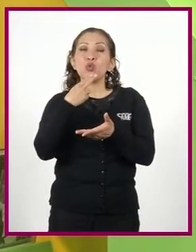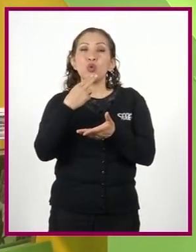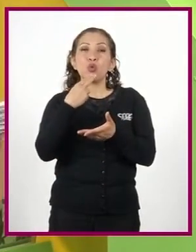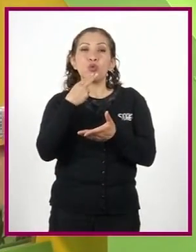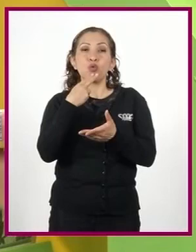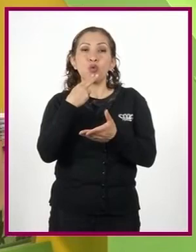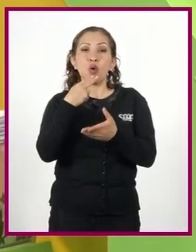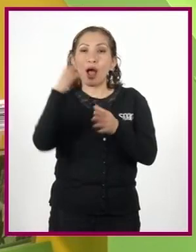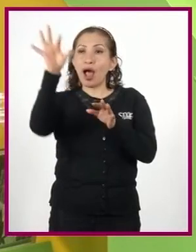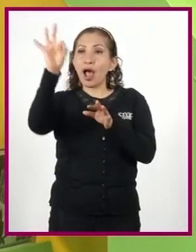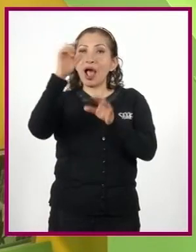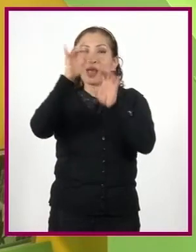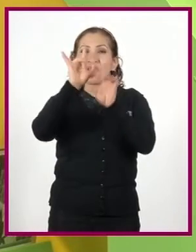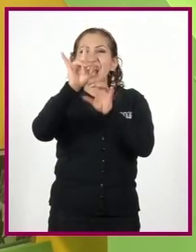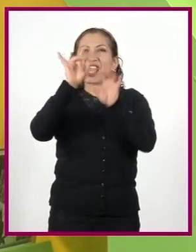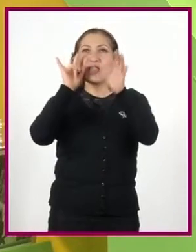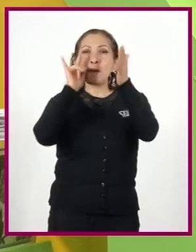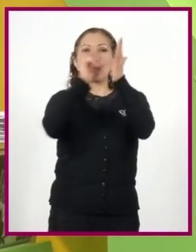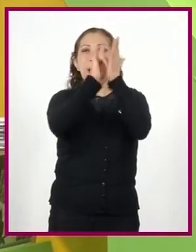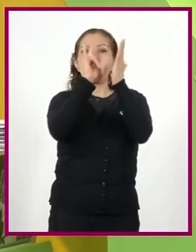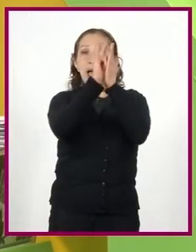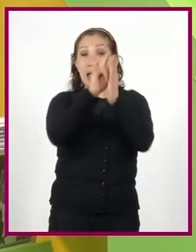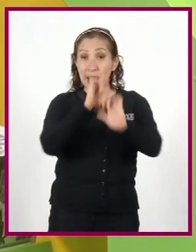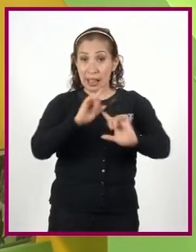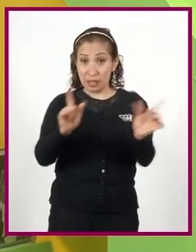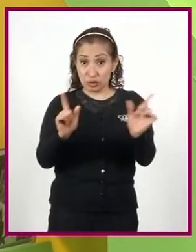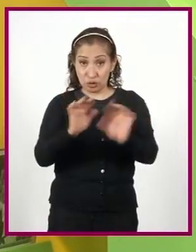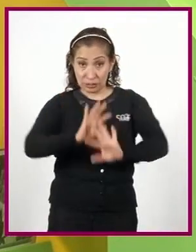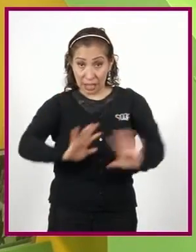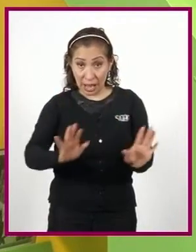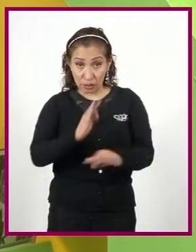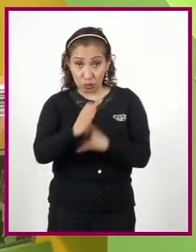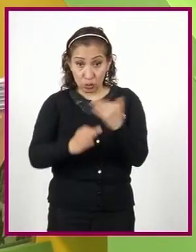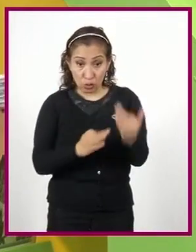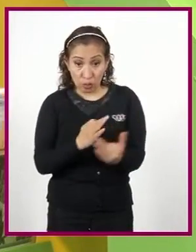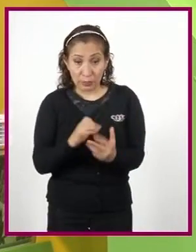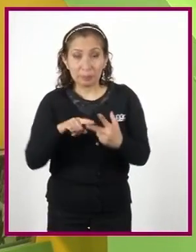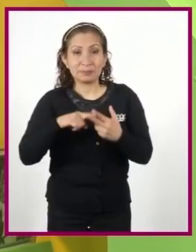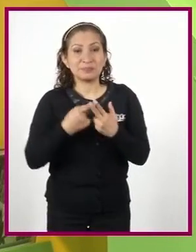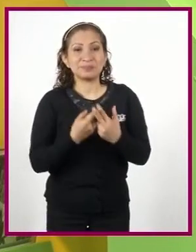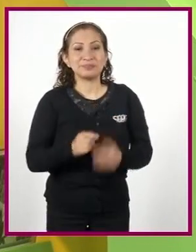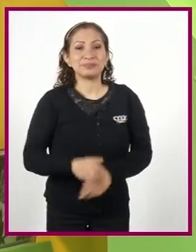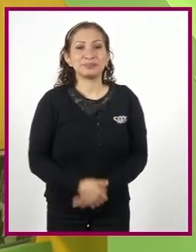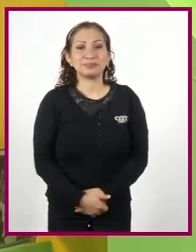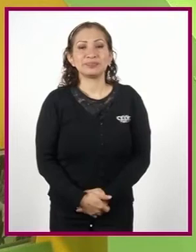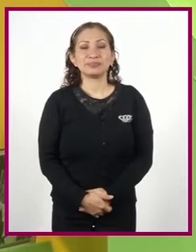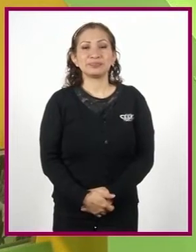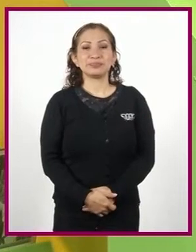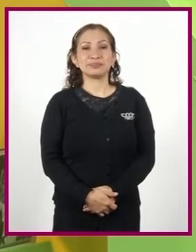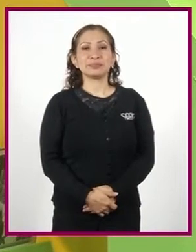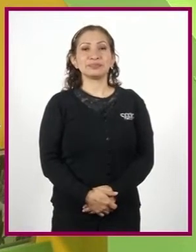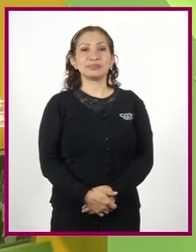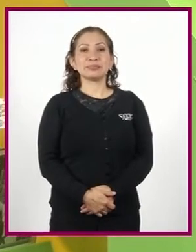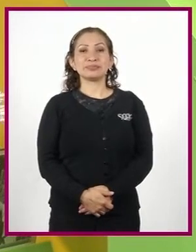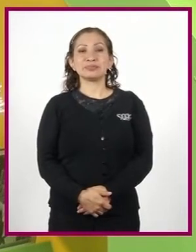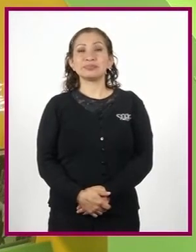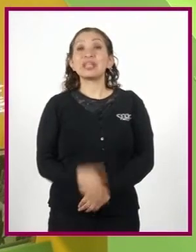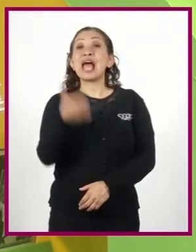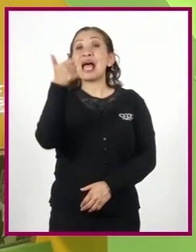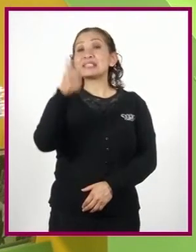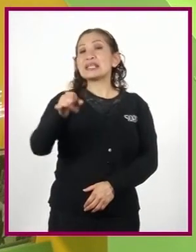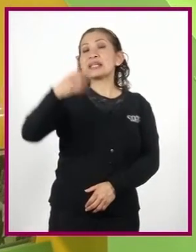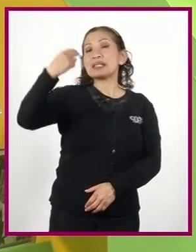utilizar pequeñas tarjetas. Si están listas y listos, comencemos. Así